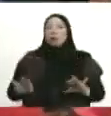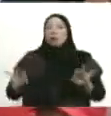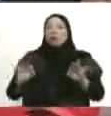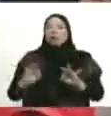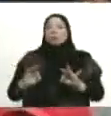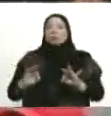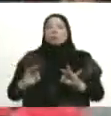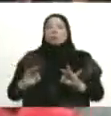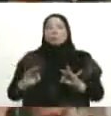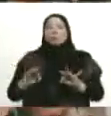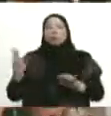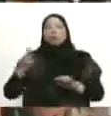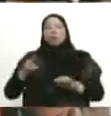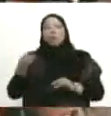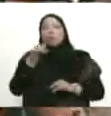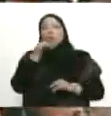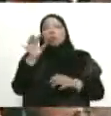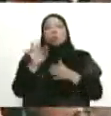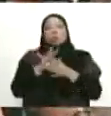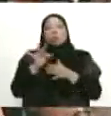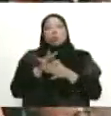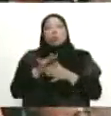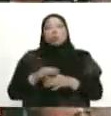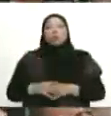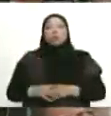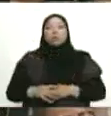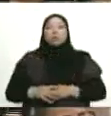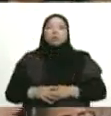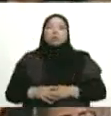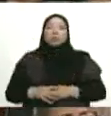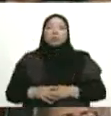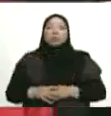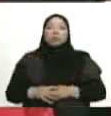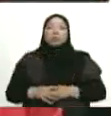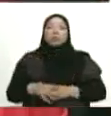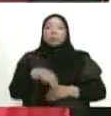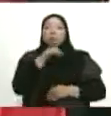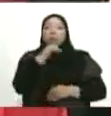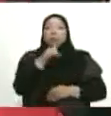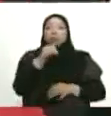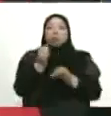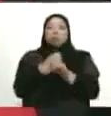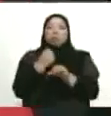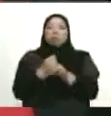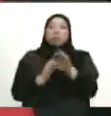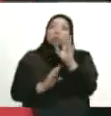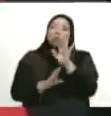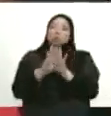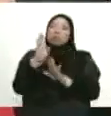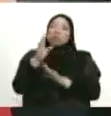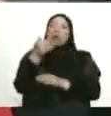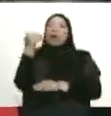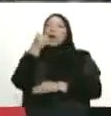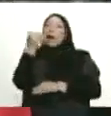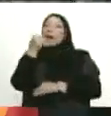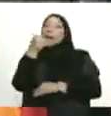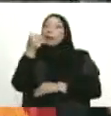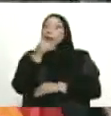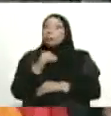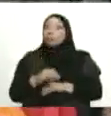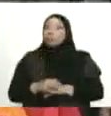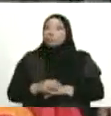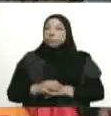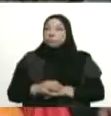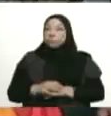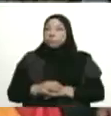nadie, ningún funcionario puede eludir que le vayan a entregar una carta. No, yo no tengo